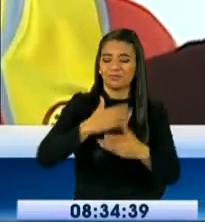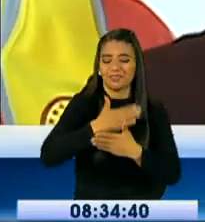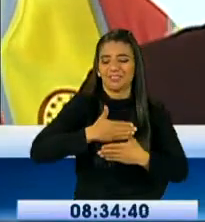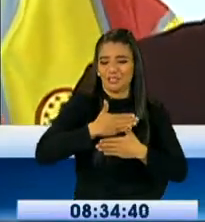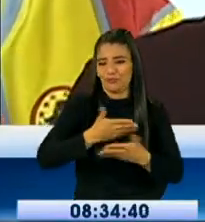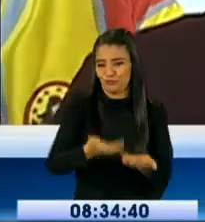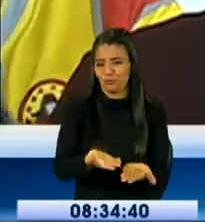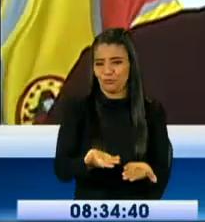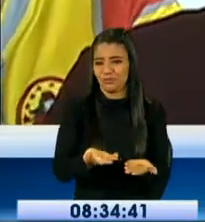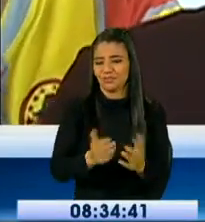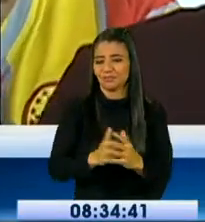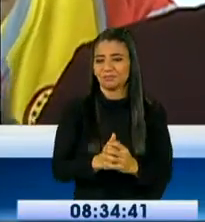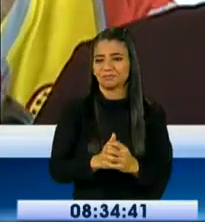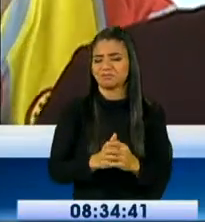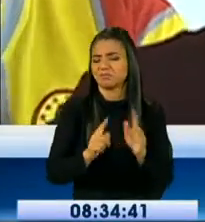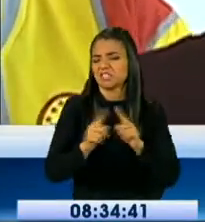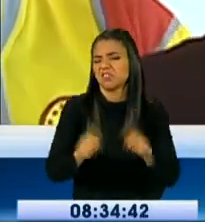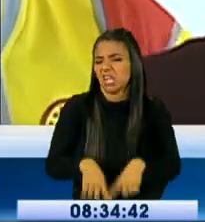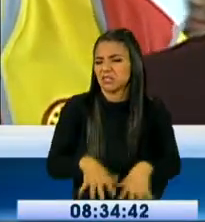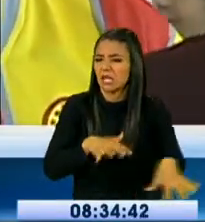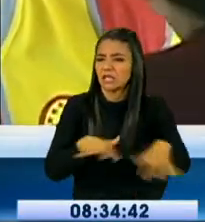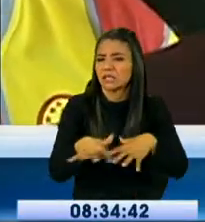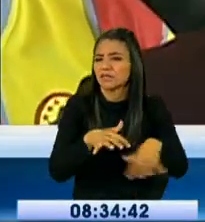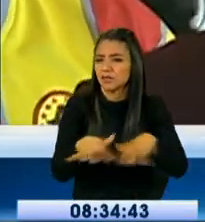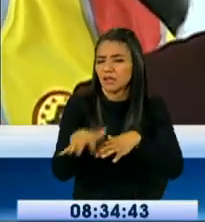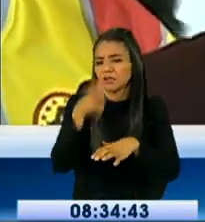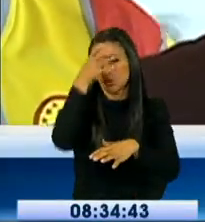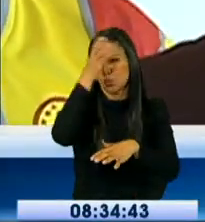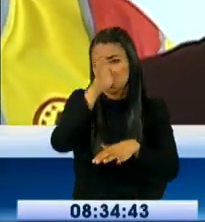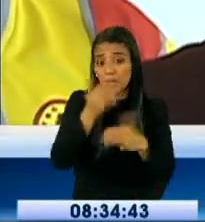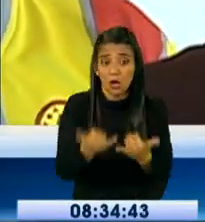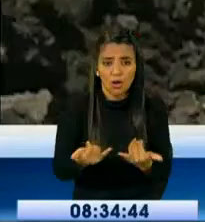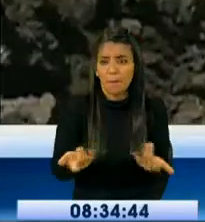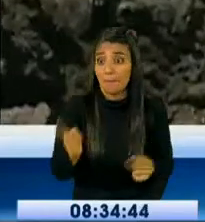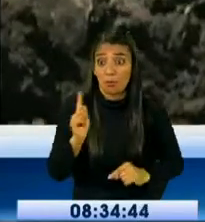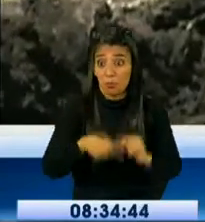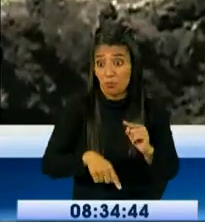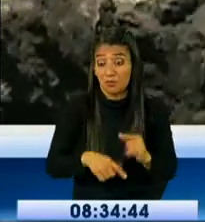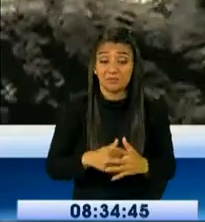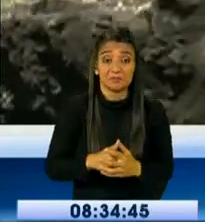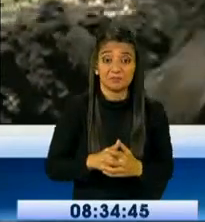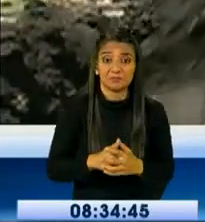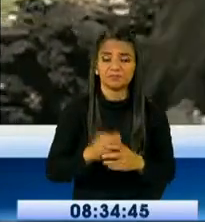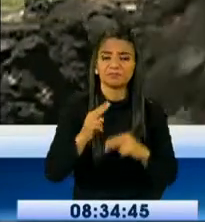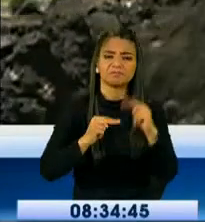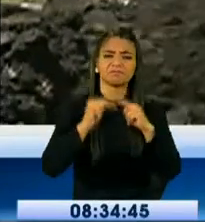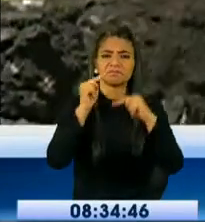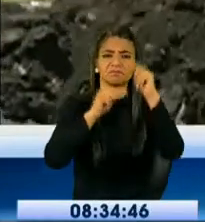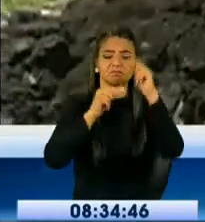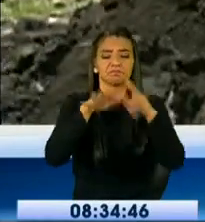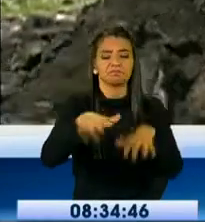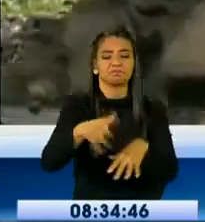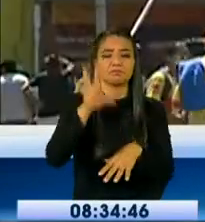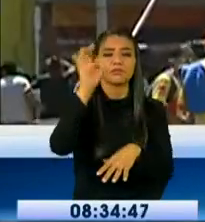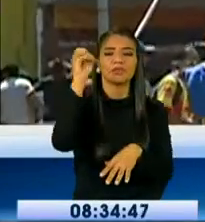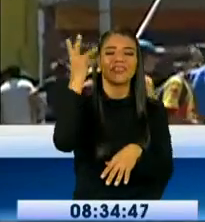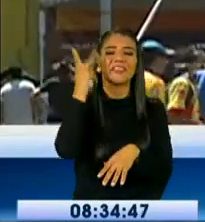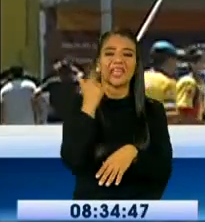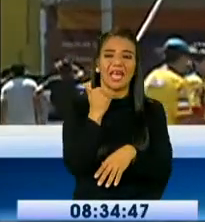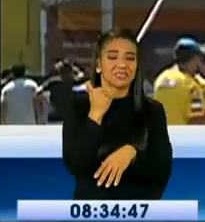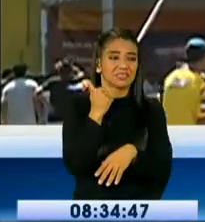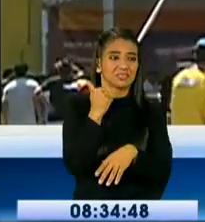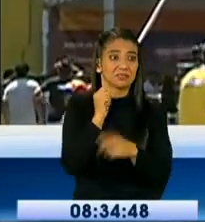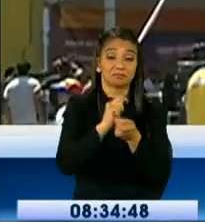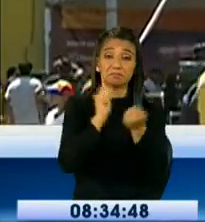también de distintas actividades que ahora no las tiene. La construcción durará aproximadamente 90 días y el proceso